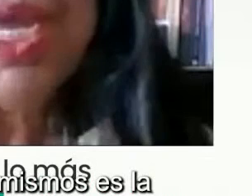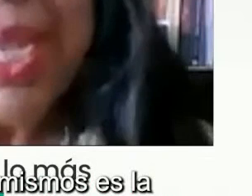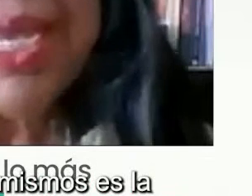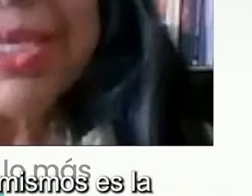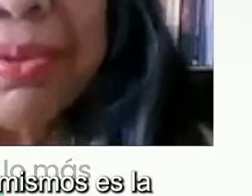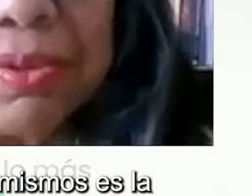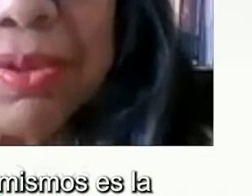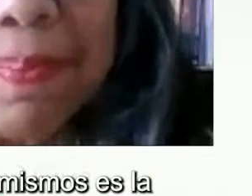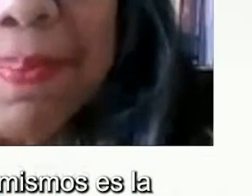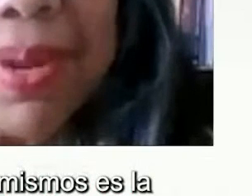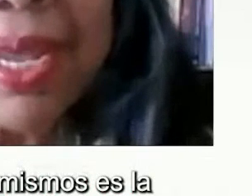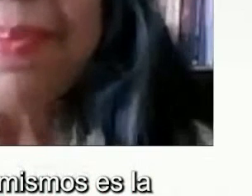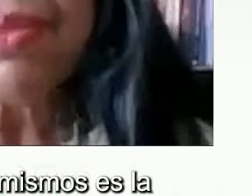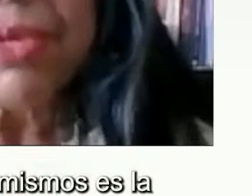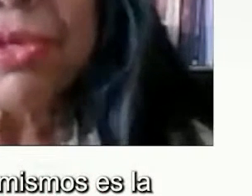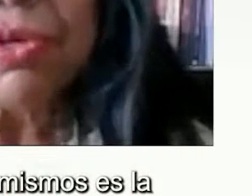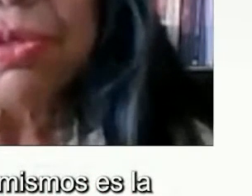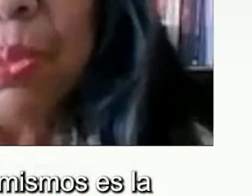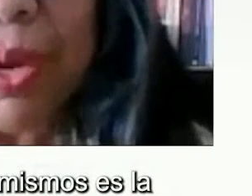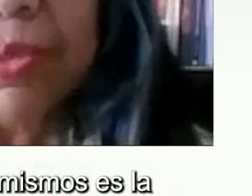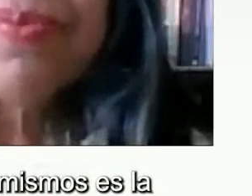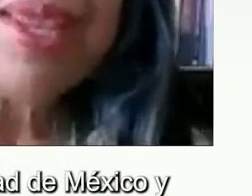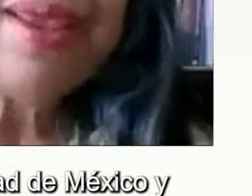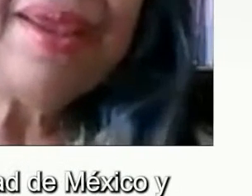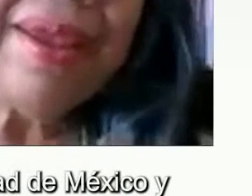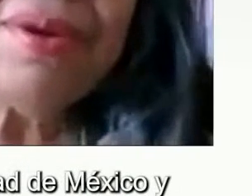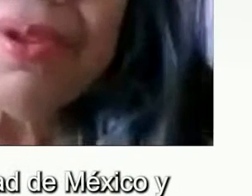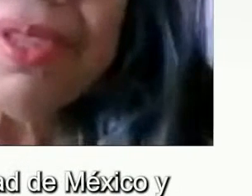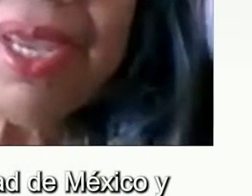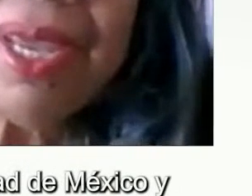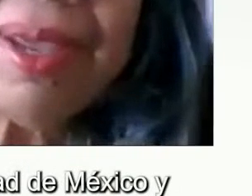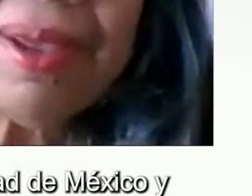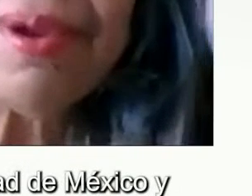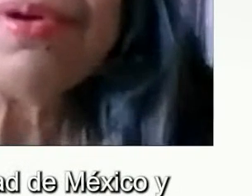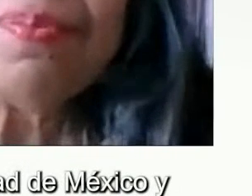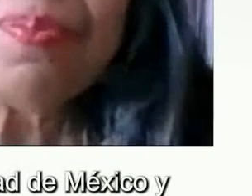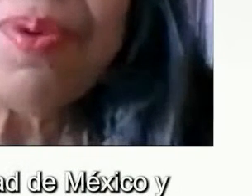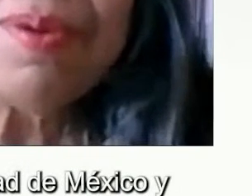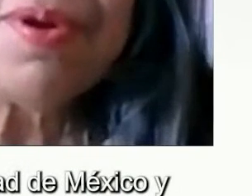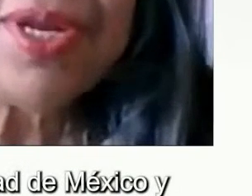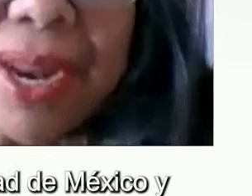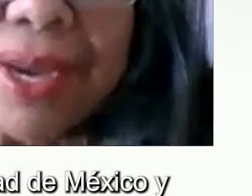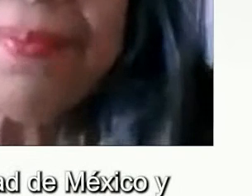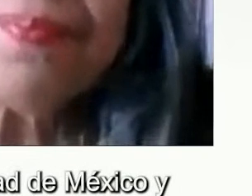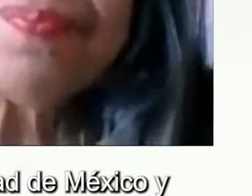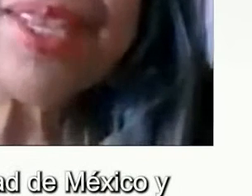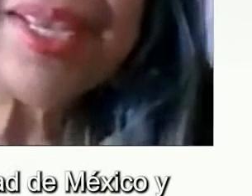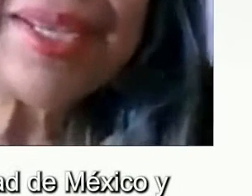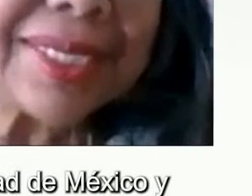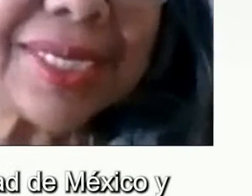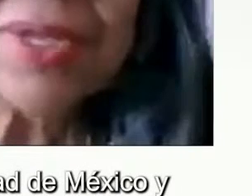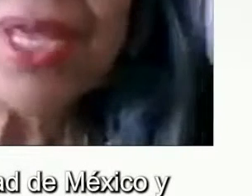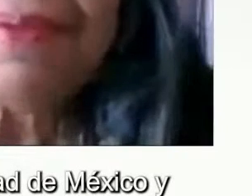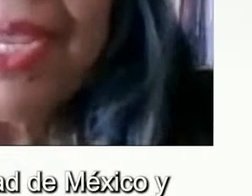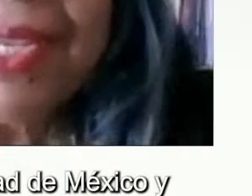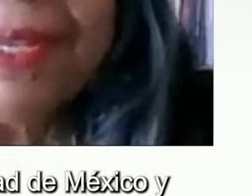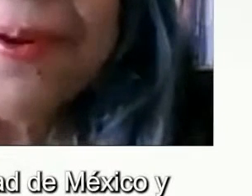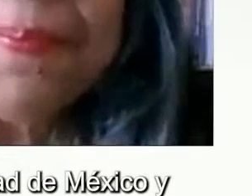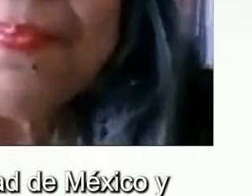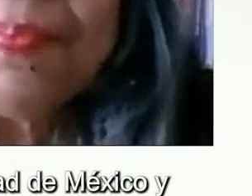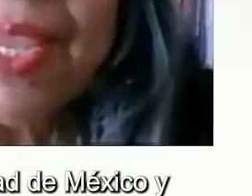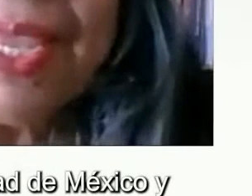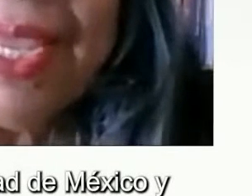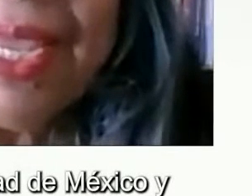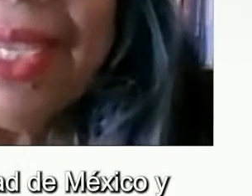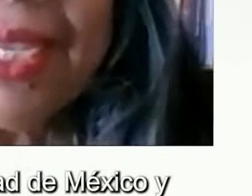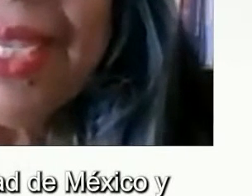mismos, eso es la cultura para nuestros pueblos. Yo vengo de un pueblo originario, nací en Ciudad de